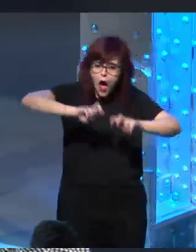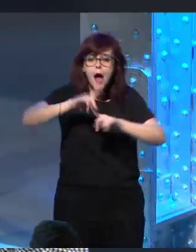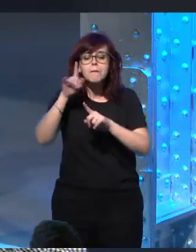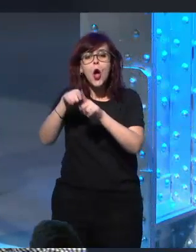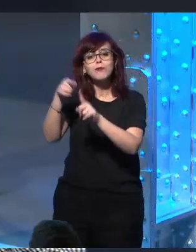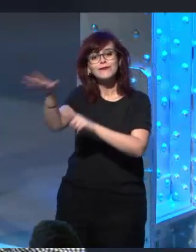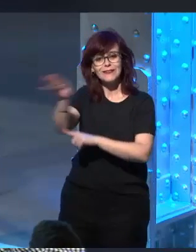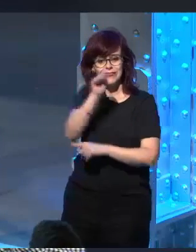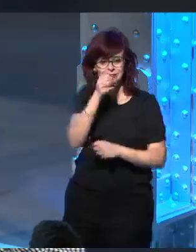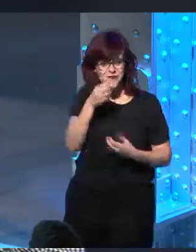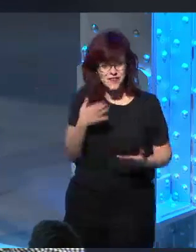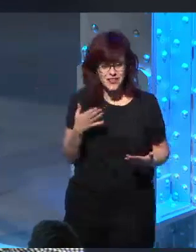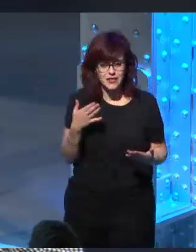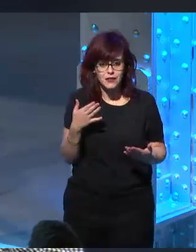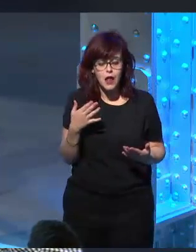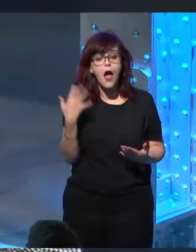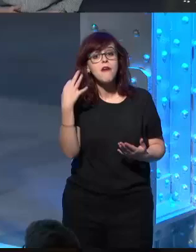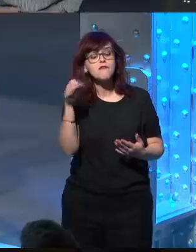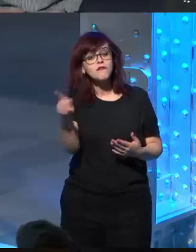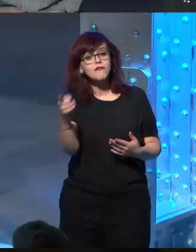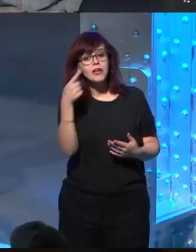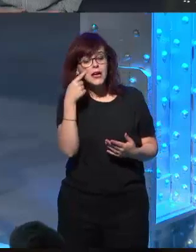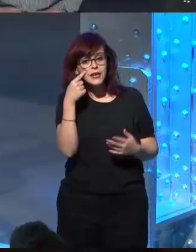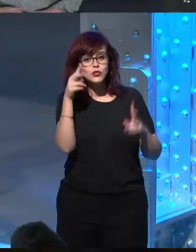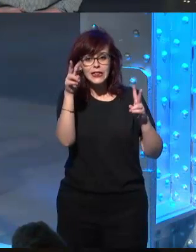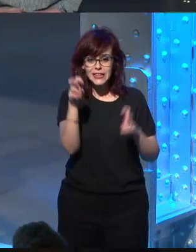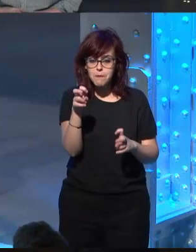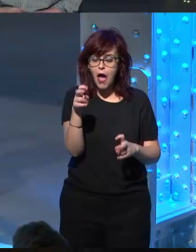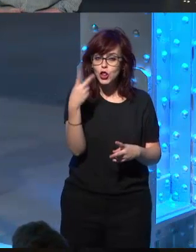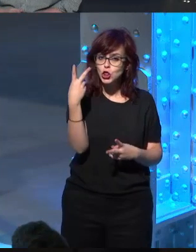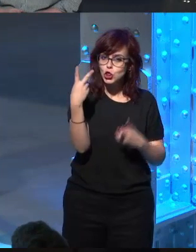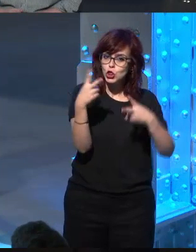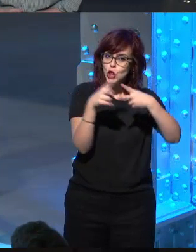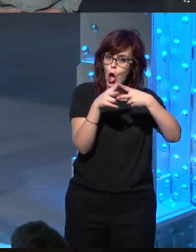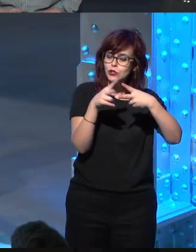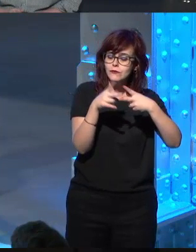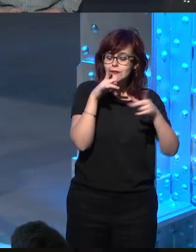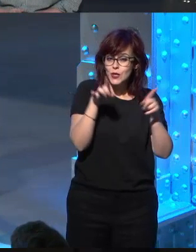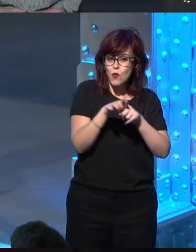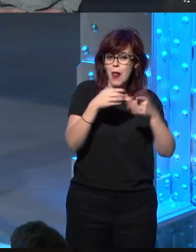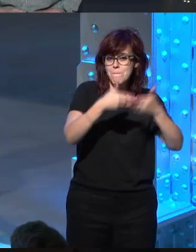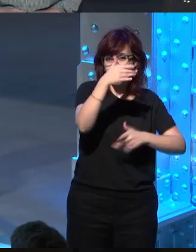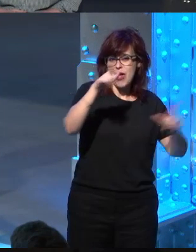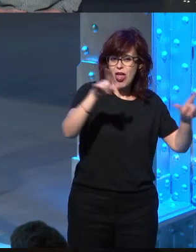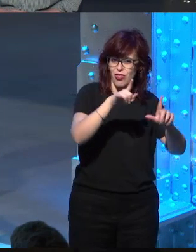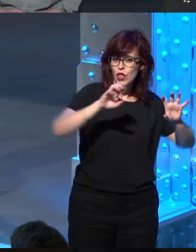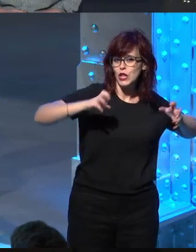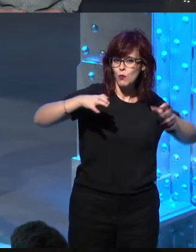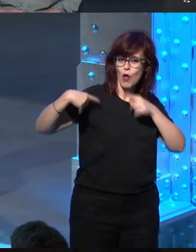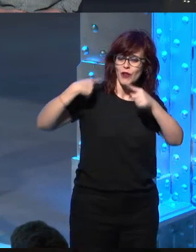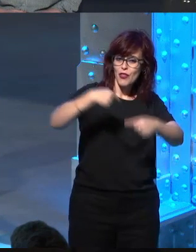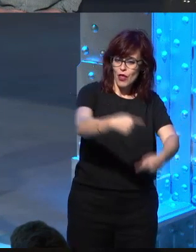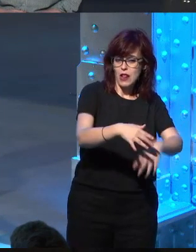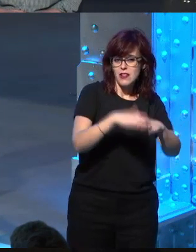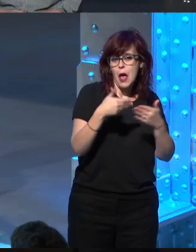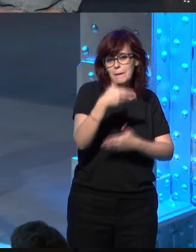comprender esta cuestión. Fijaos que en un momento habéis tocado 2 puntos que creo que son 2 de los grandes pecados de los medios de comunicaciones tradicionales y de los